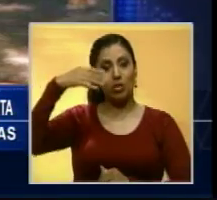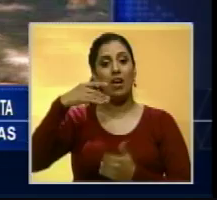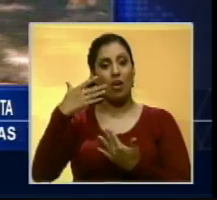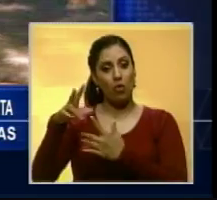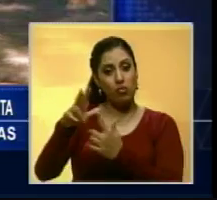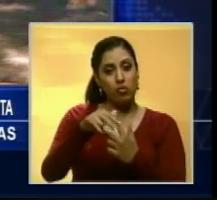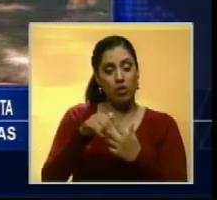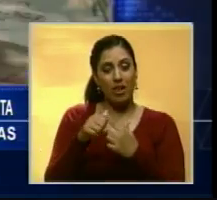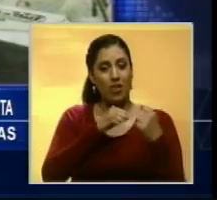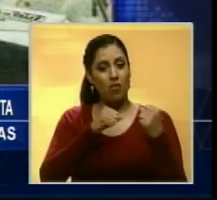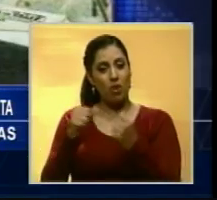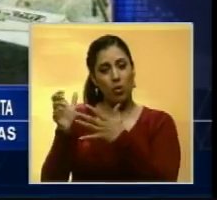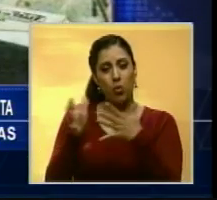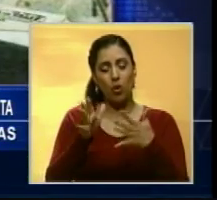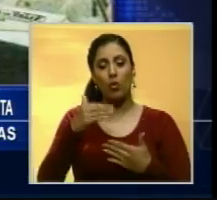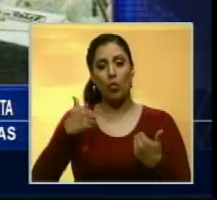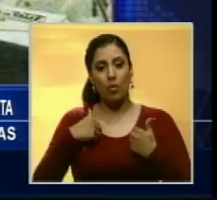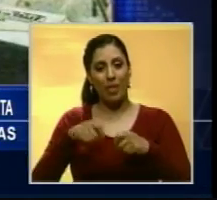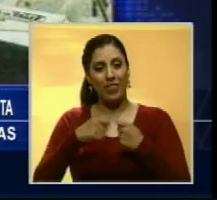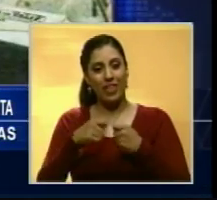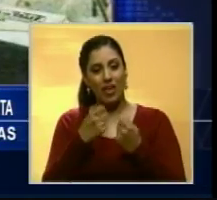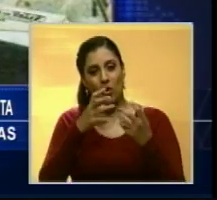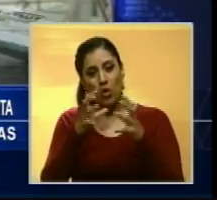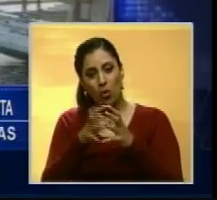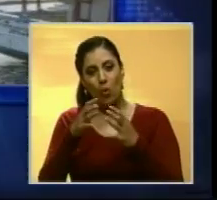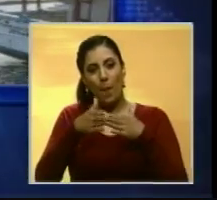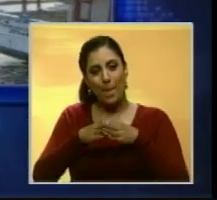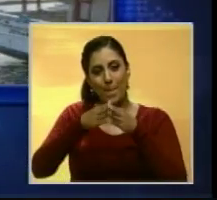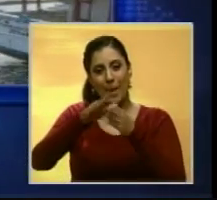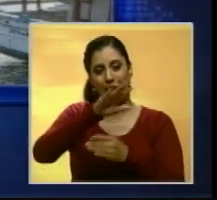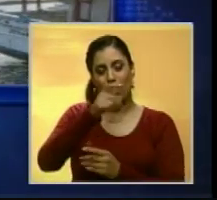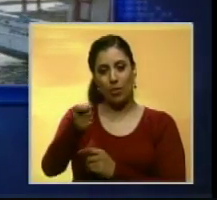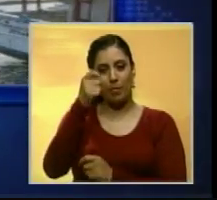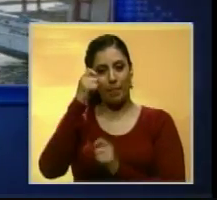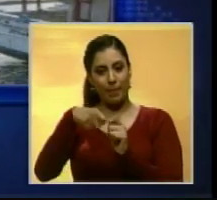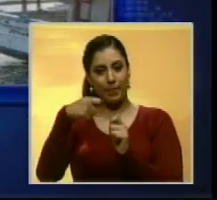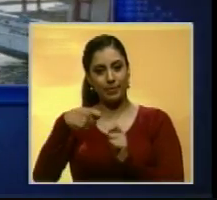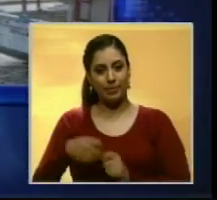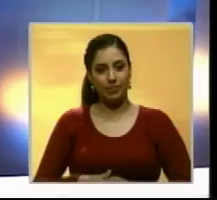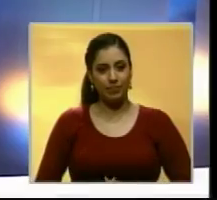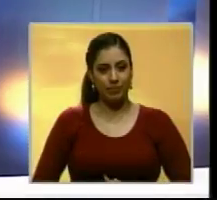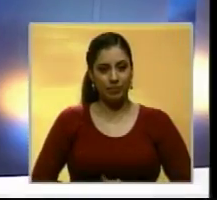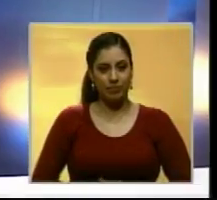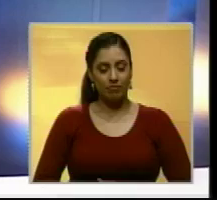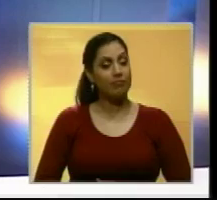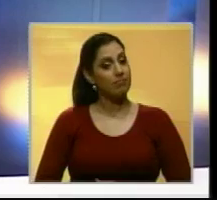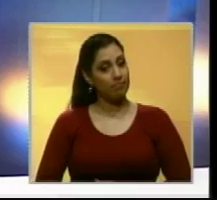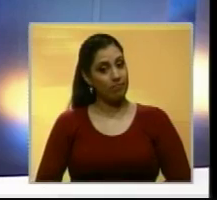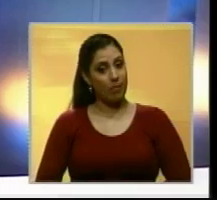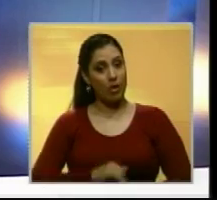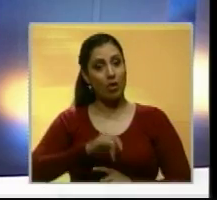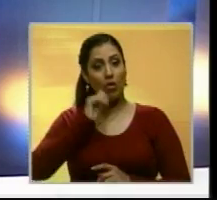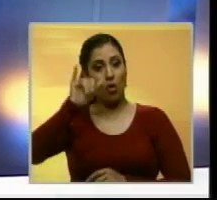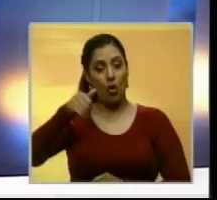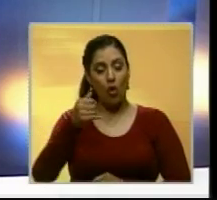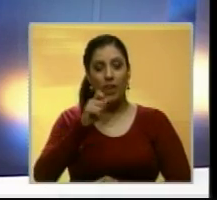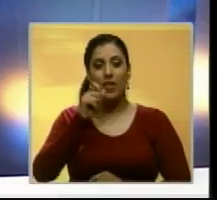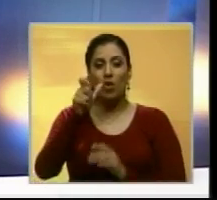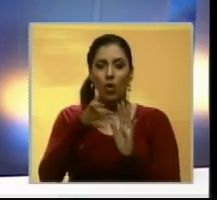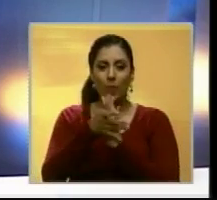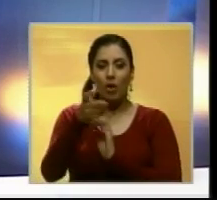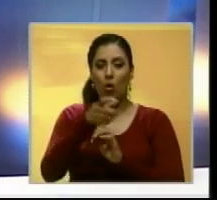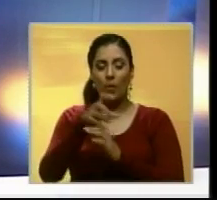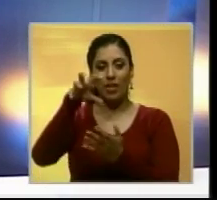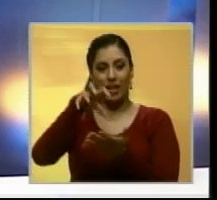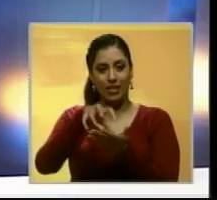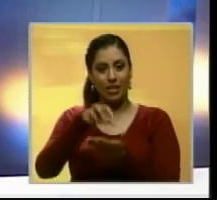Matthew. El intenso oleaje causó daños en gran cantidad de embarcaciones pesqueras. Jorge Luis García Carneiro,